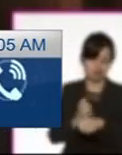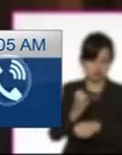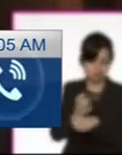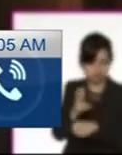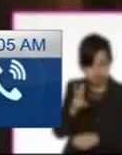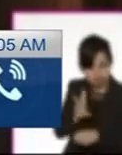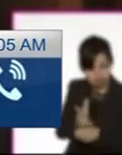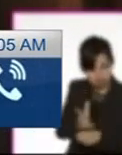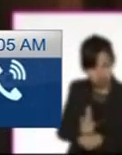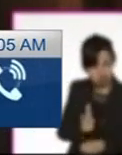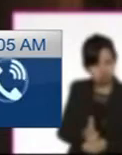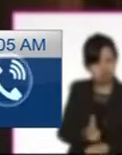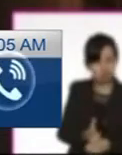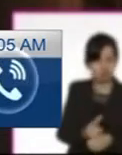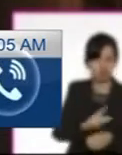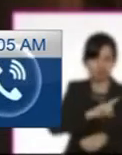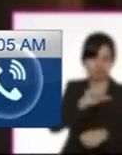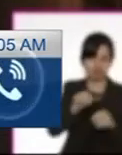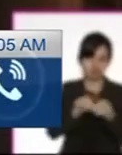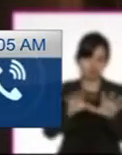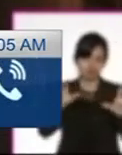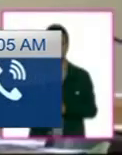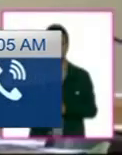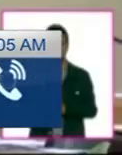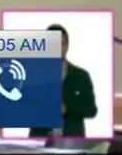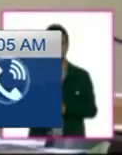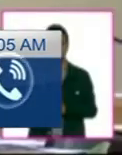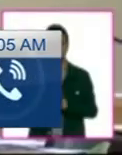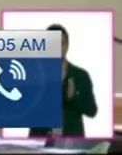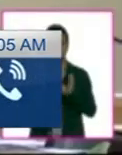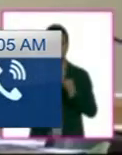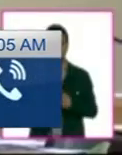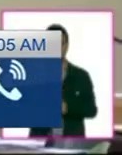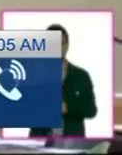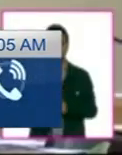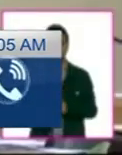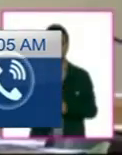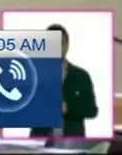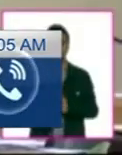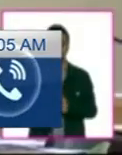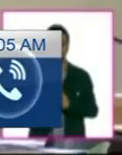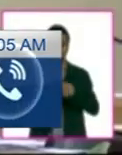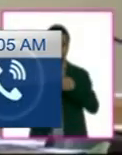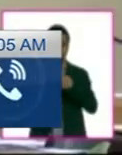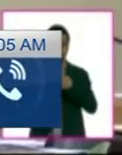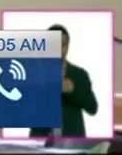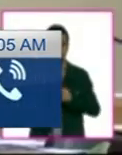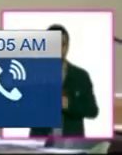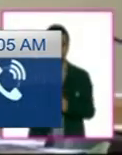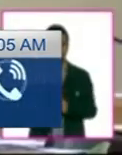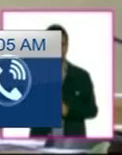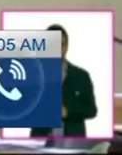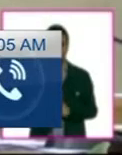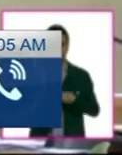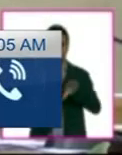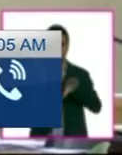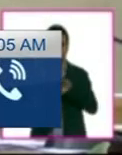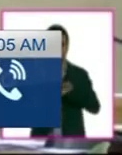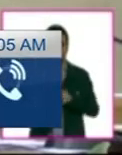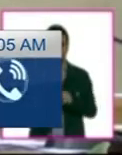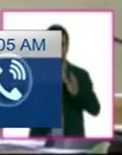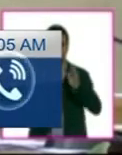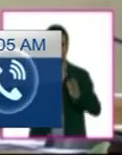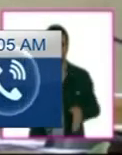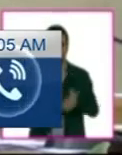logrado, a pesar, insisto, de los dimes y diretes y de, por supuesto, las controversias naturales que acompañarán normalmente todo